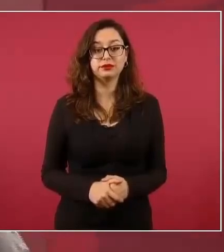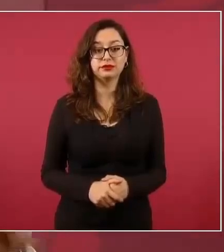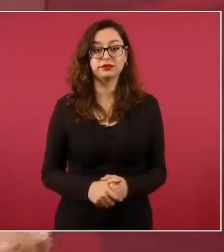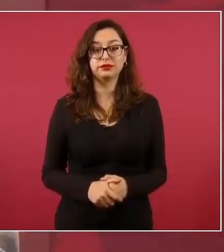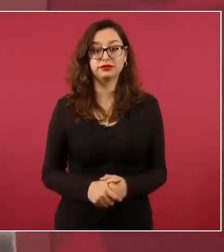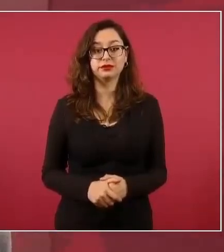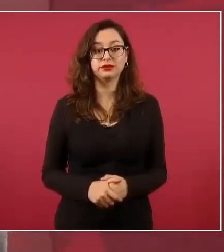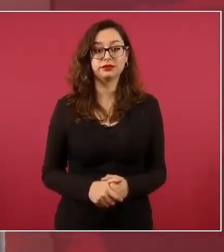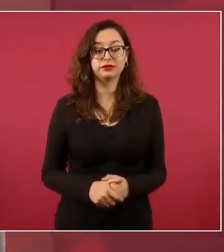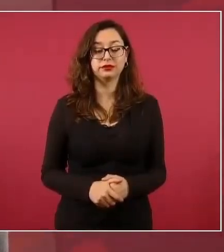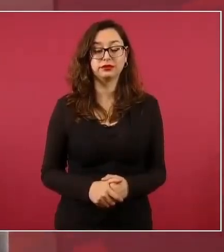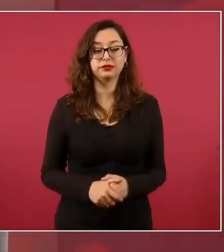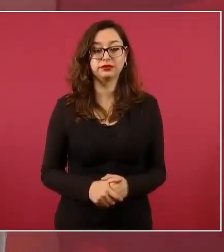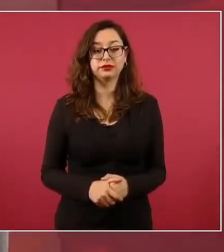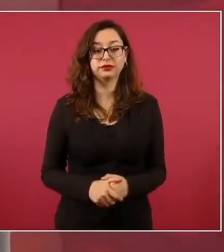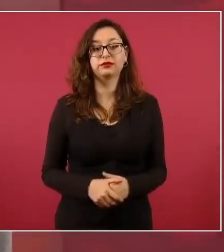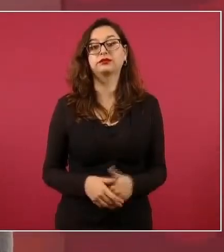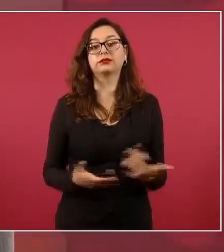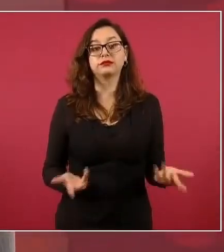rindieran honores